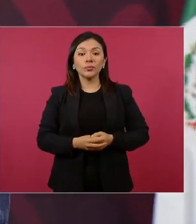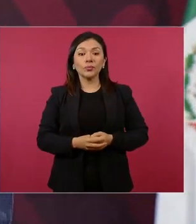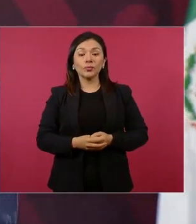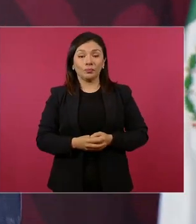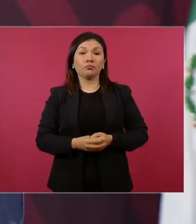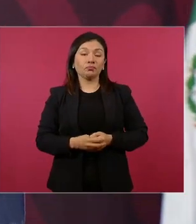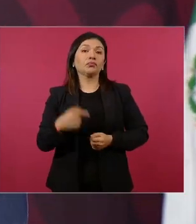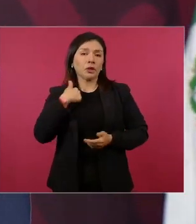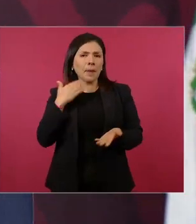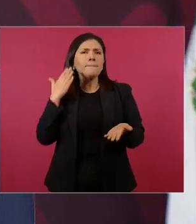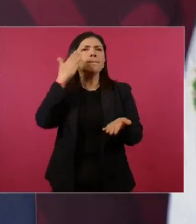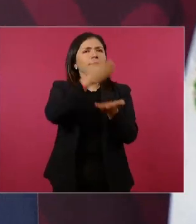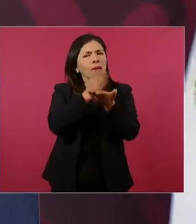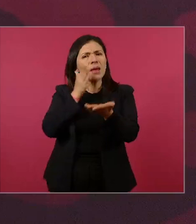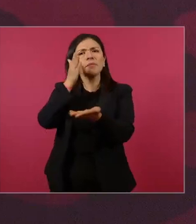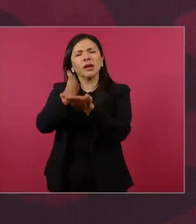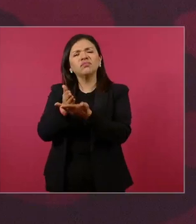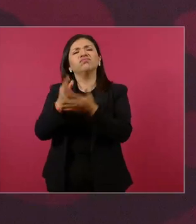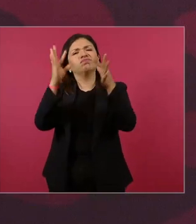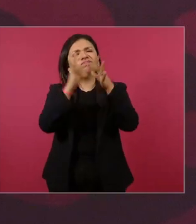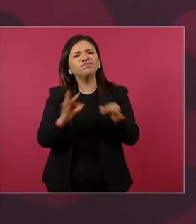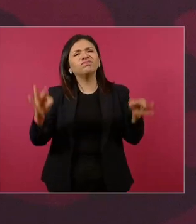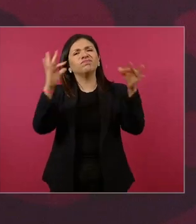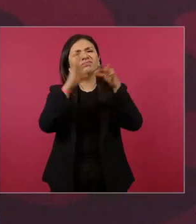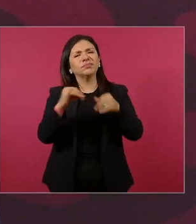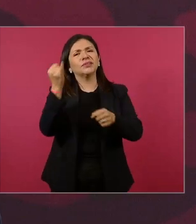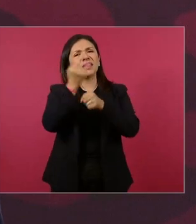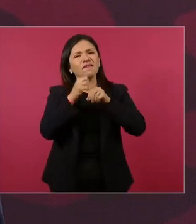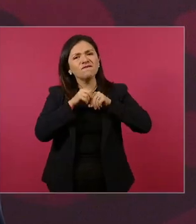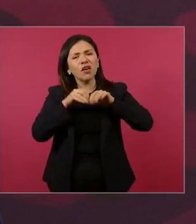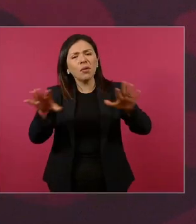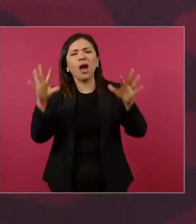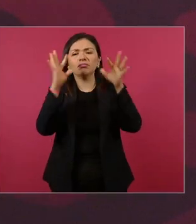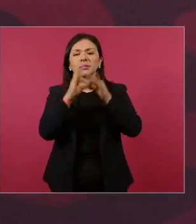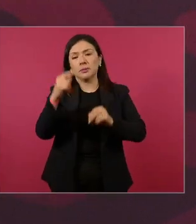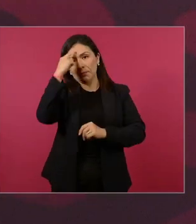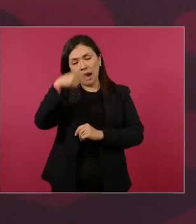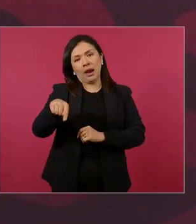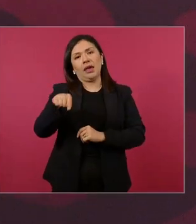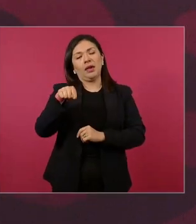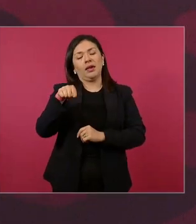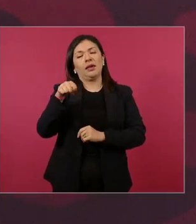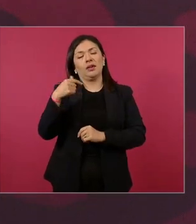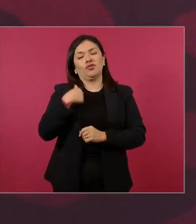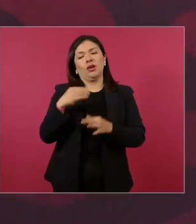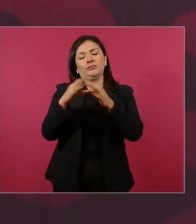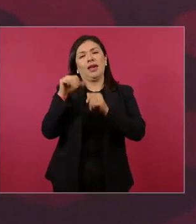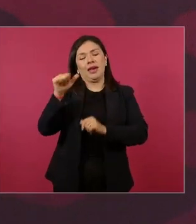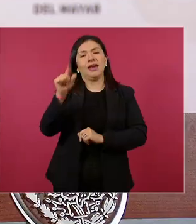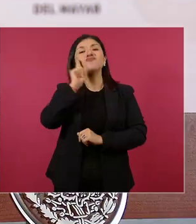pues informando a la presidenta